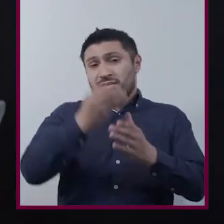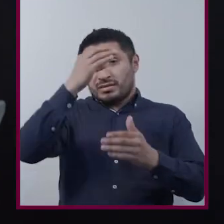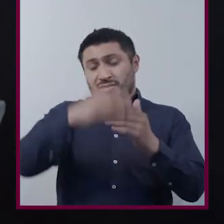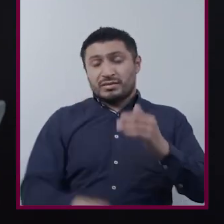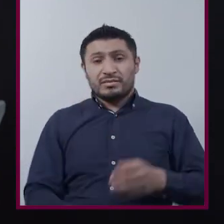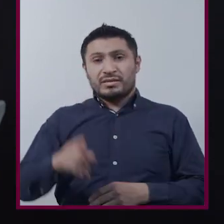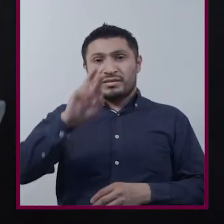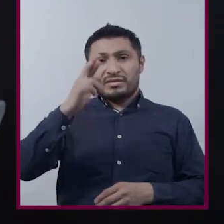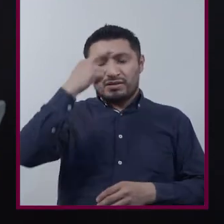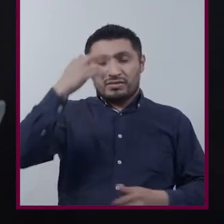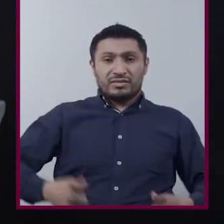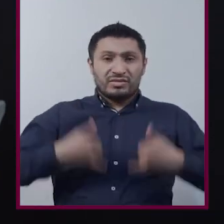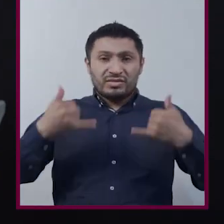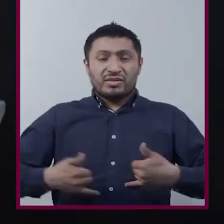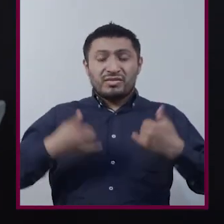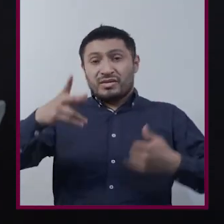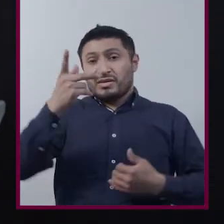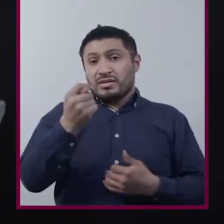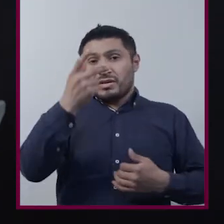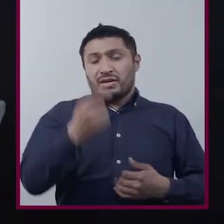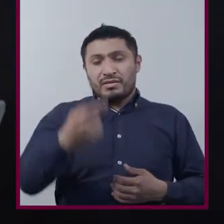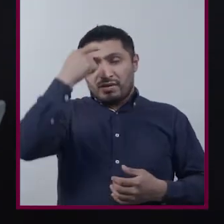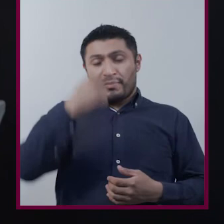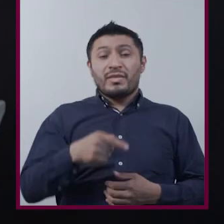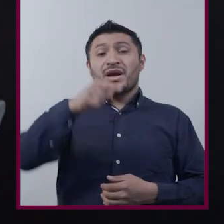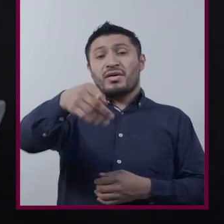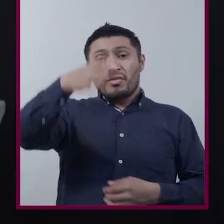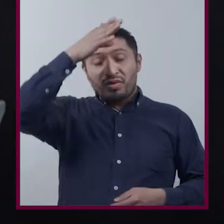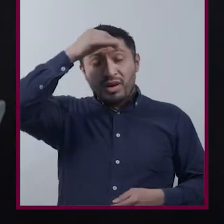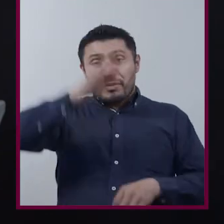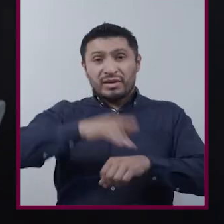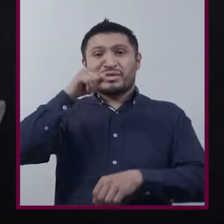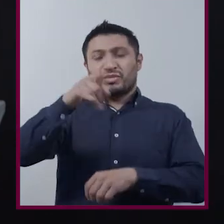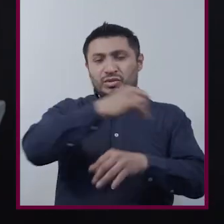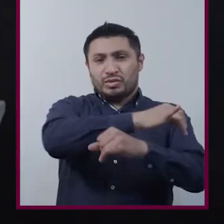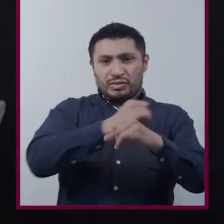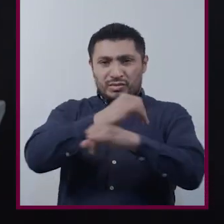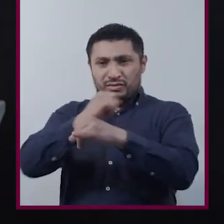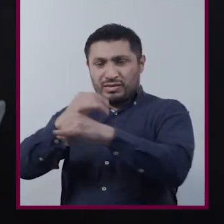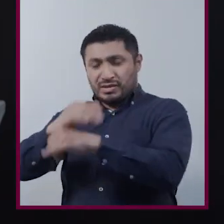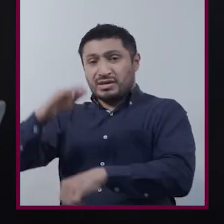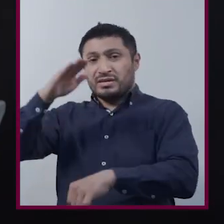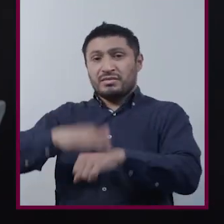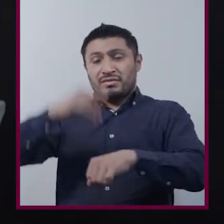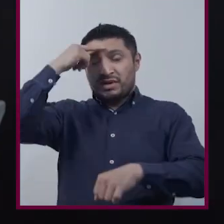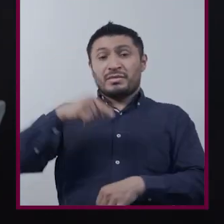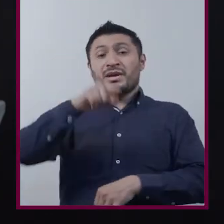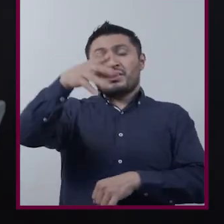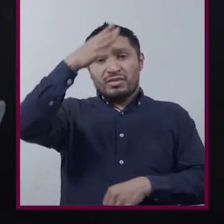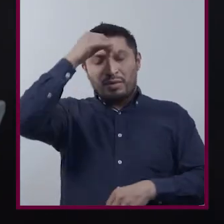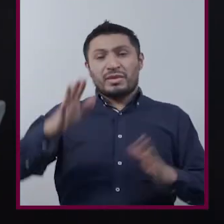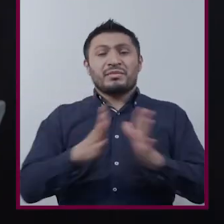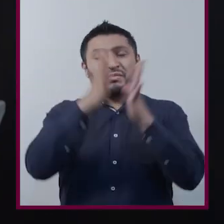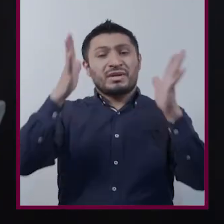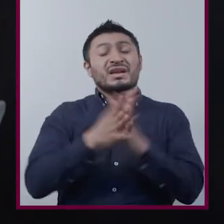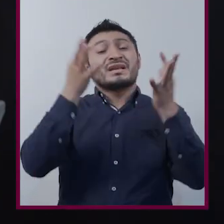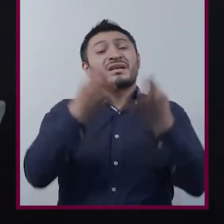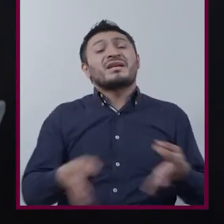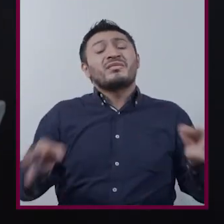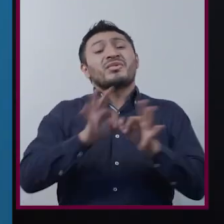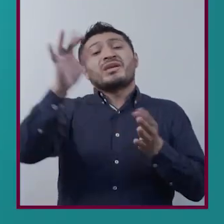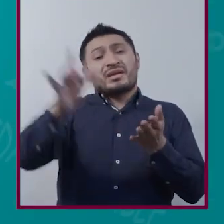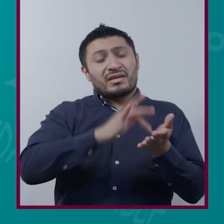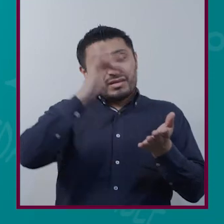que Jóvenes en TV es un espacio de reflexión y de construcción del conocimiento, donde tu participación es muy importante, así que no dejes